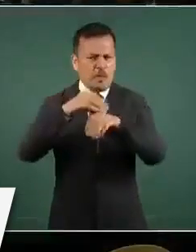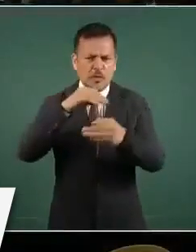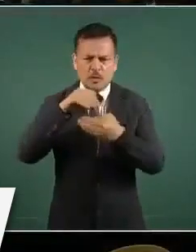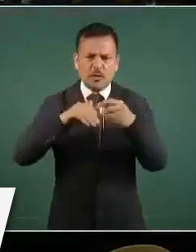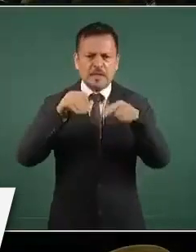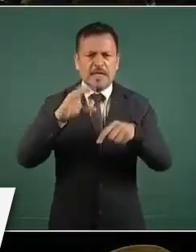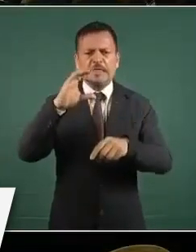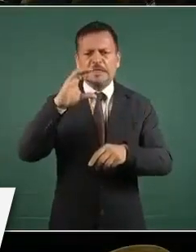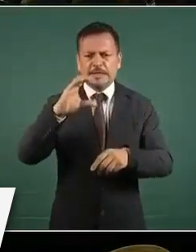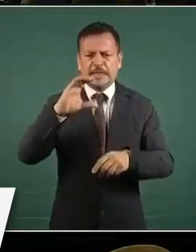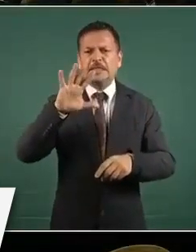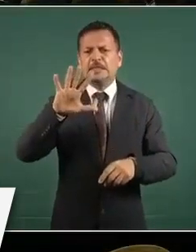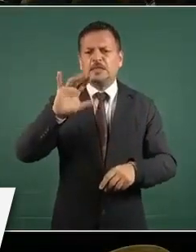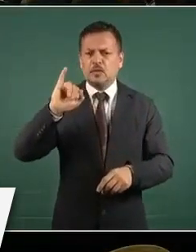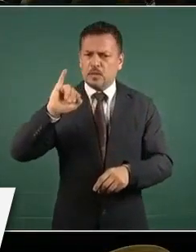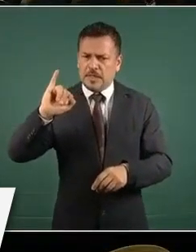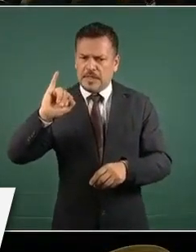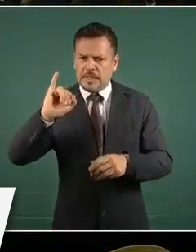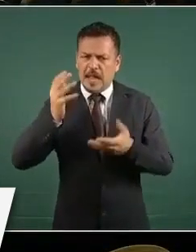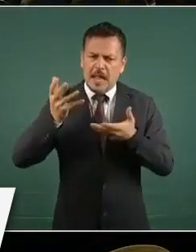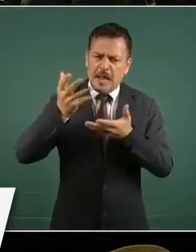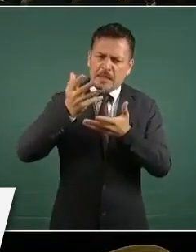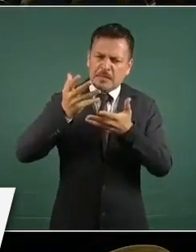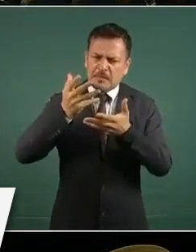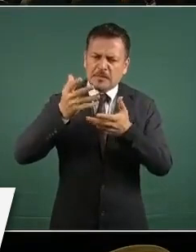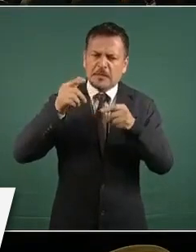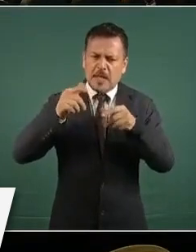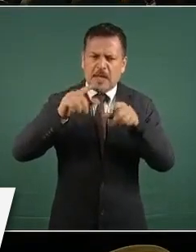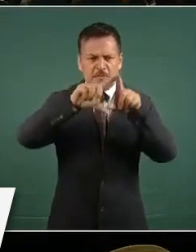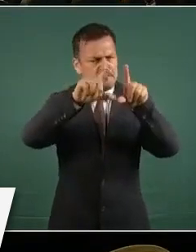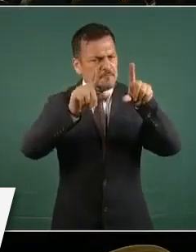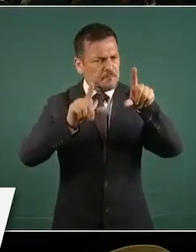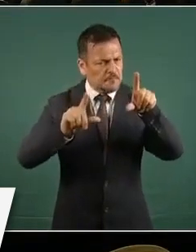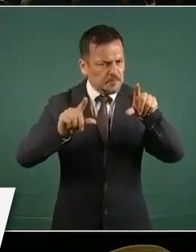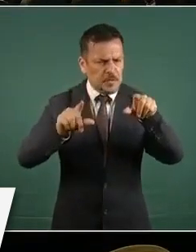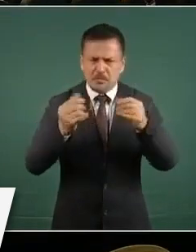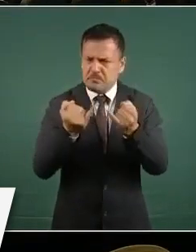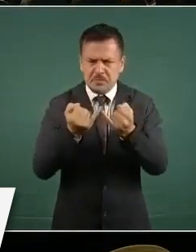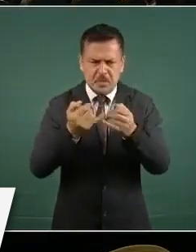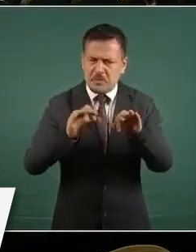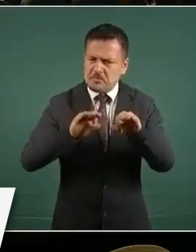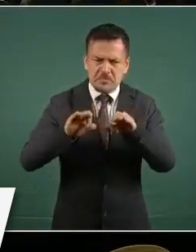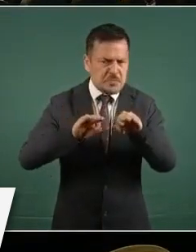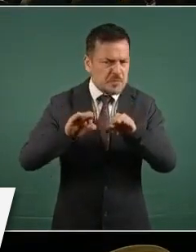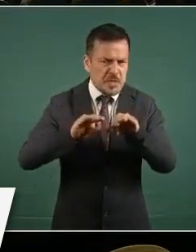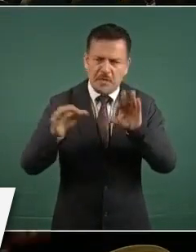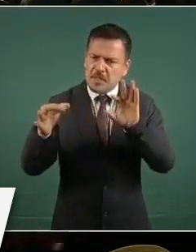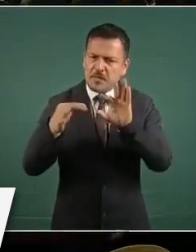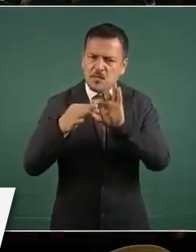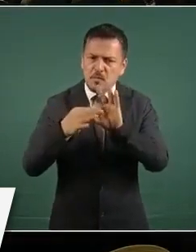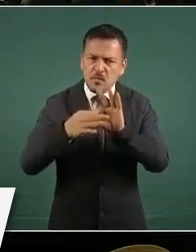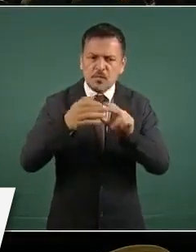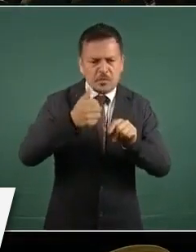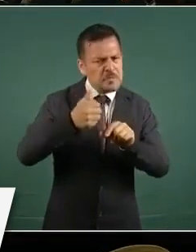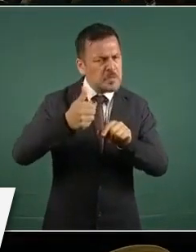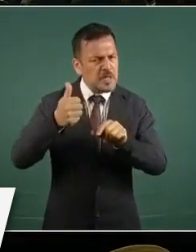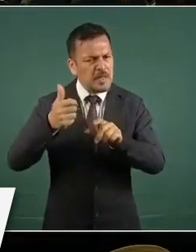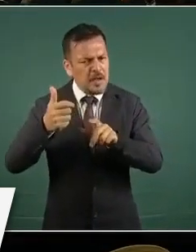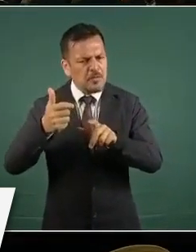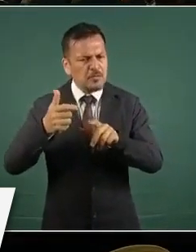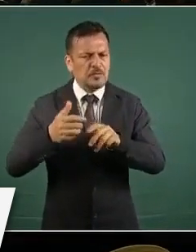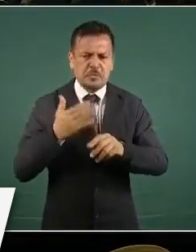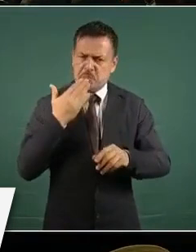c5 y al servicio del gobierno de la república para mayor seguridad de las instituciones que van a brindar bienestar